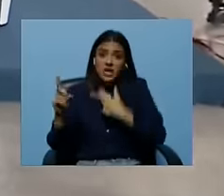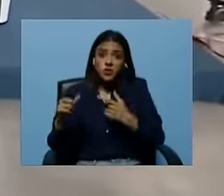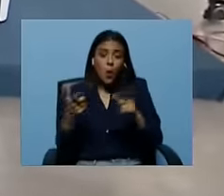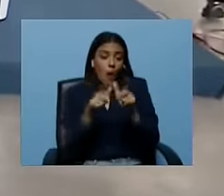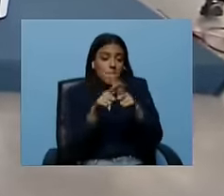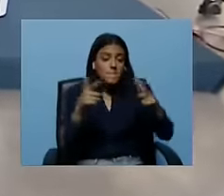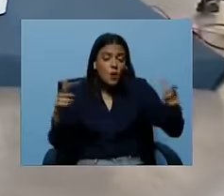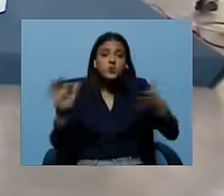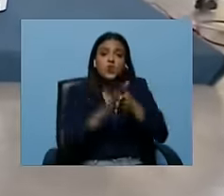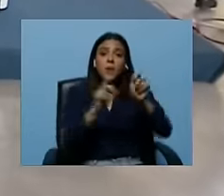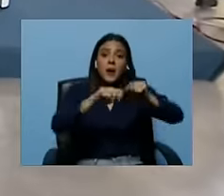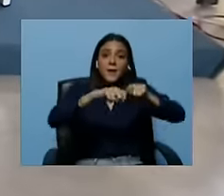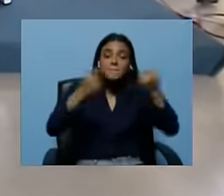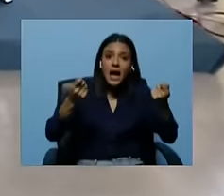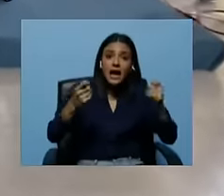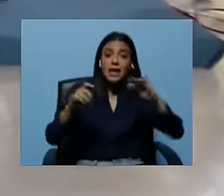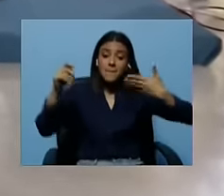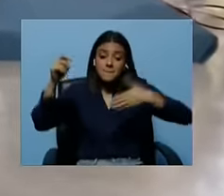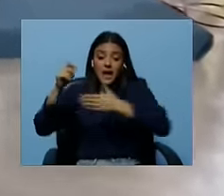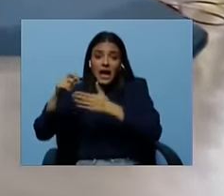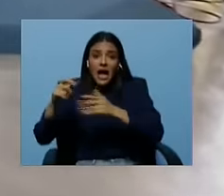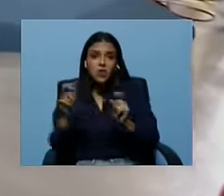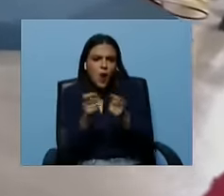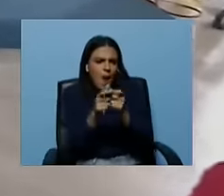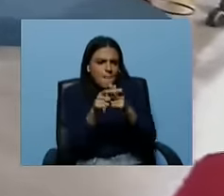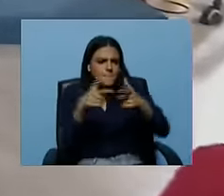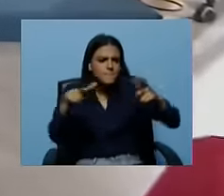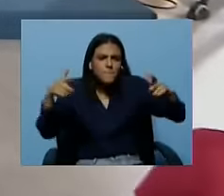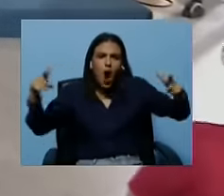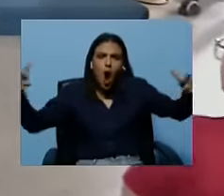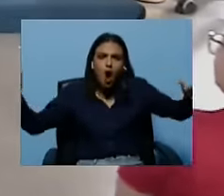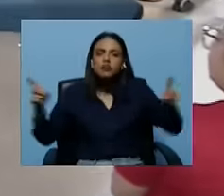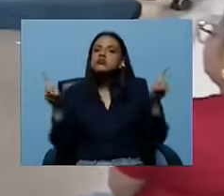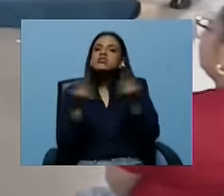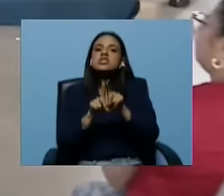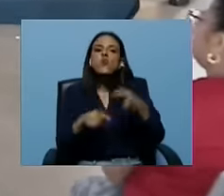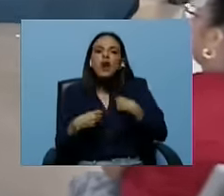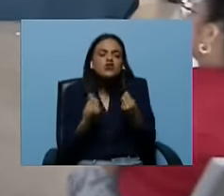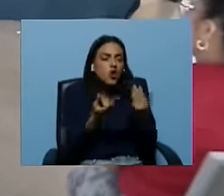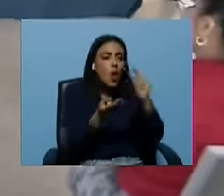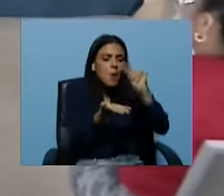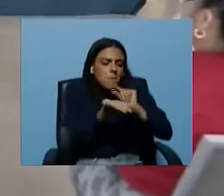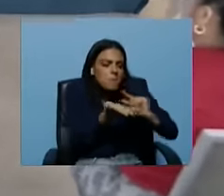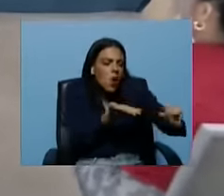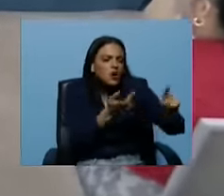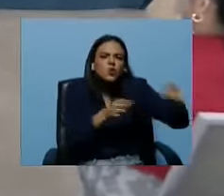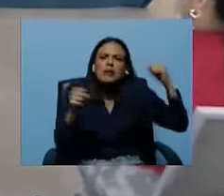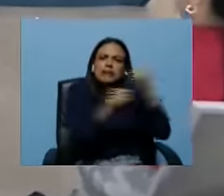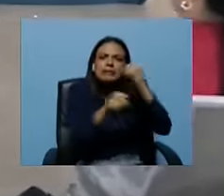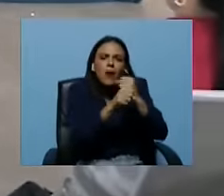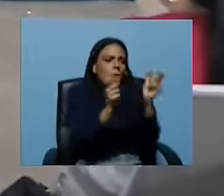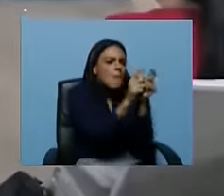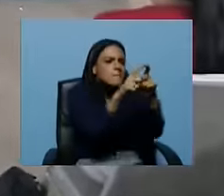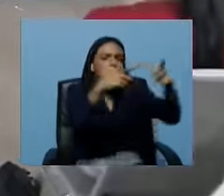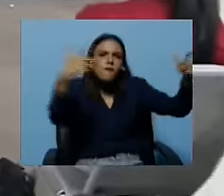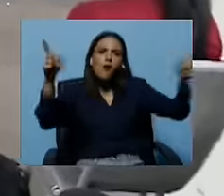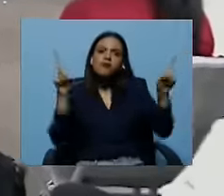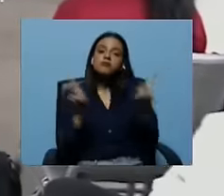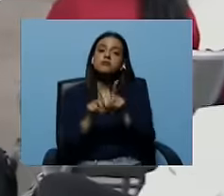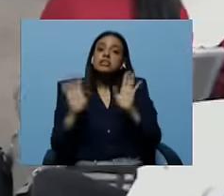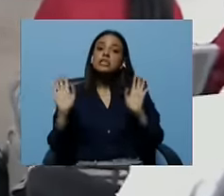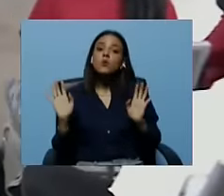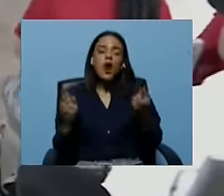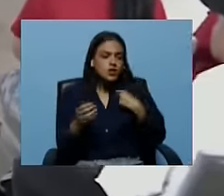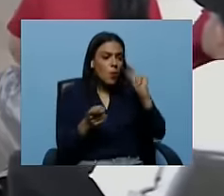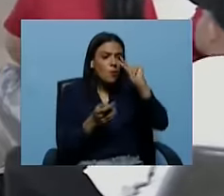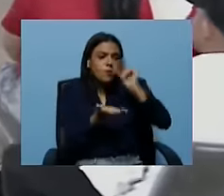panes y peces. y ustedes multiplican los